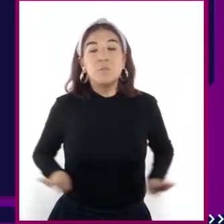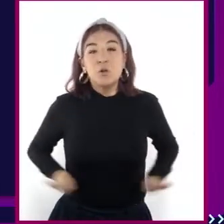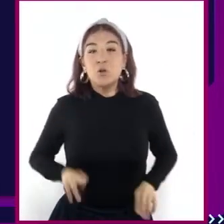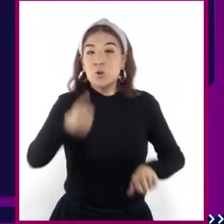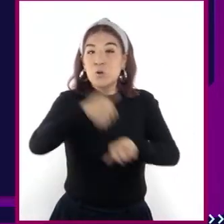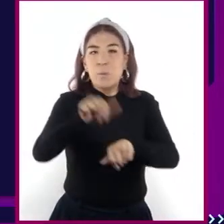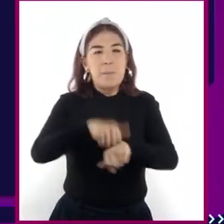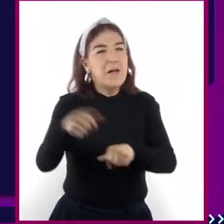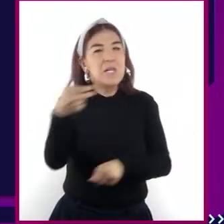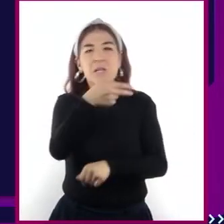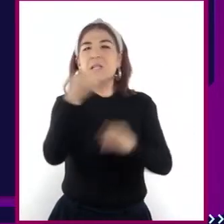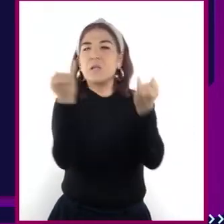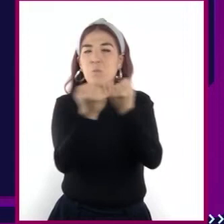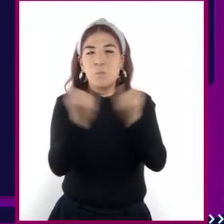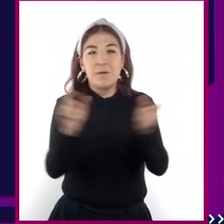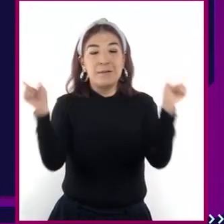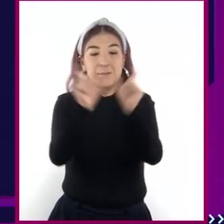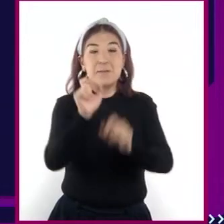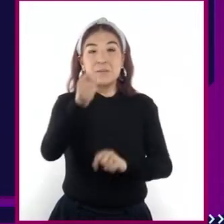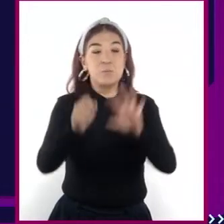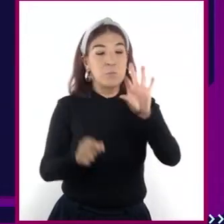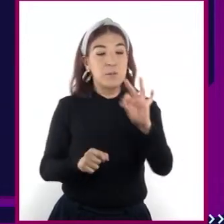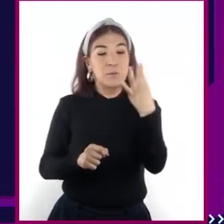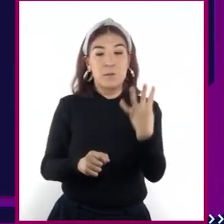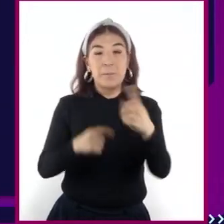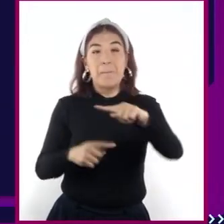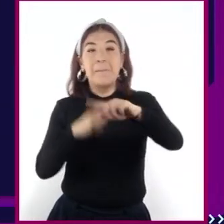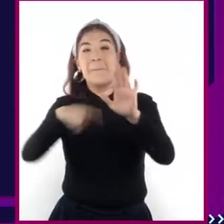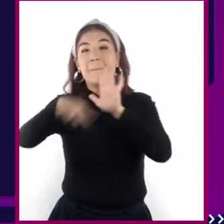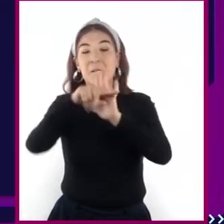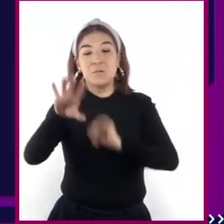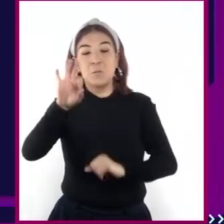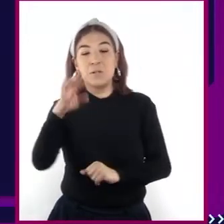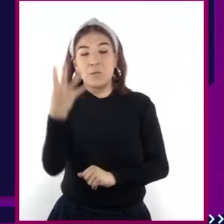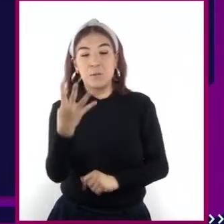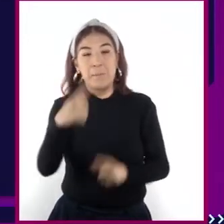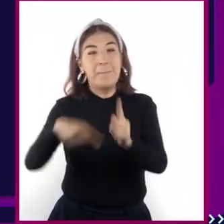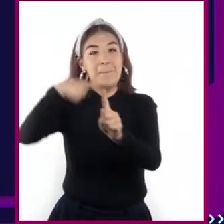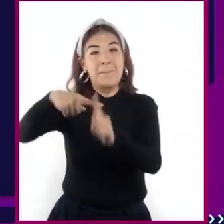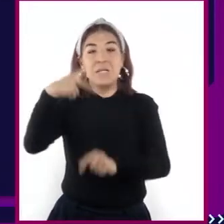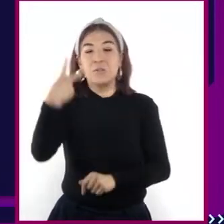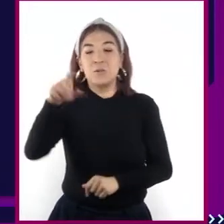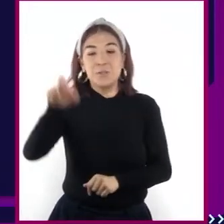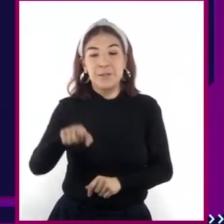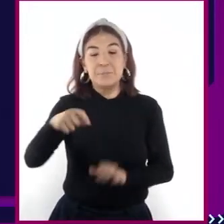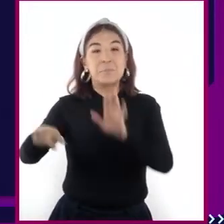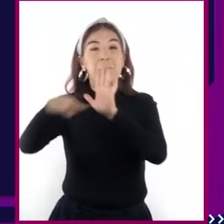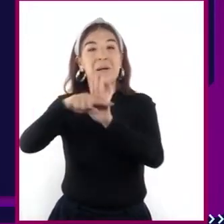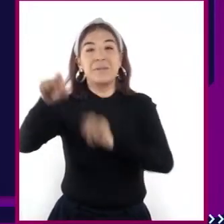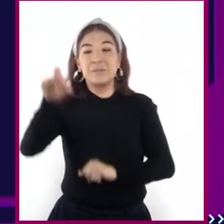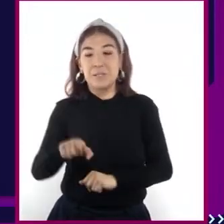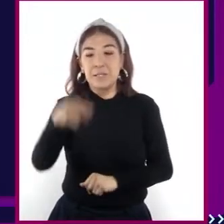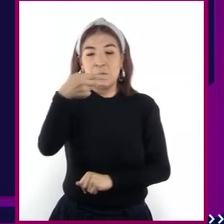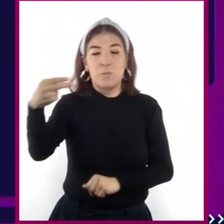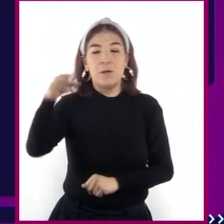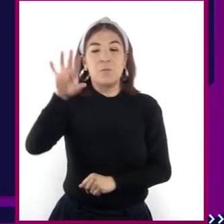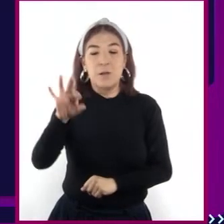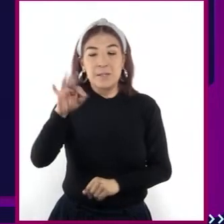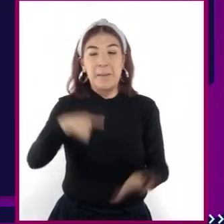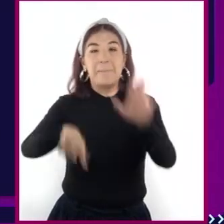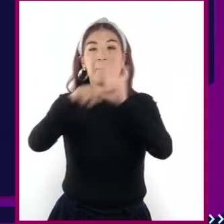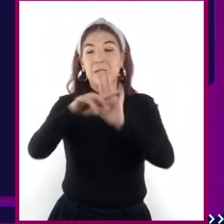de la igualdad, tenemos 44 menos 44 más 2x menos x igual a 40